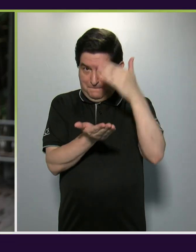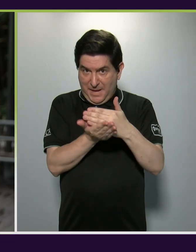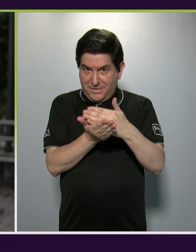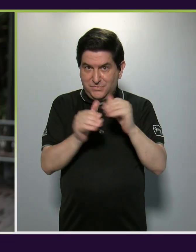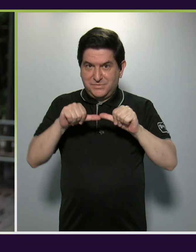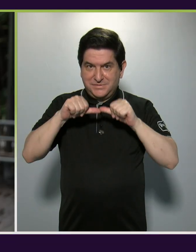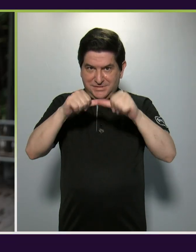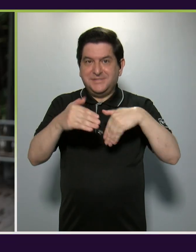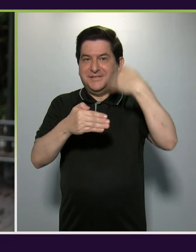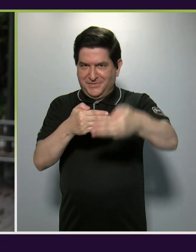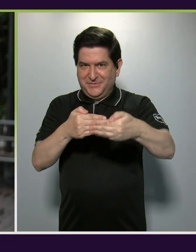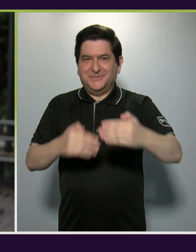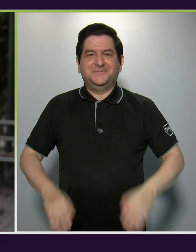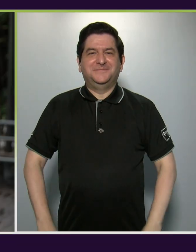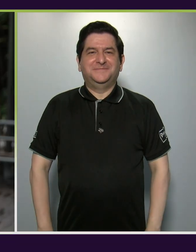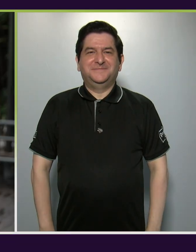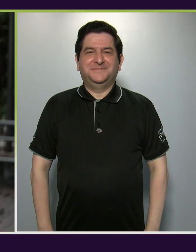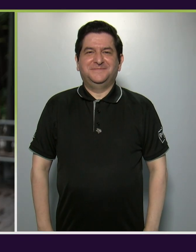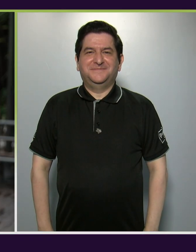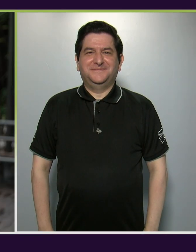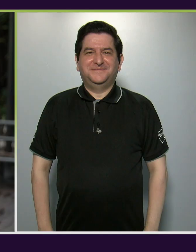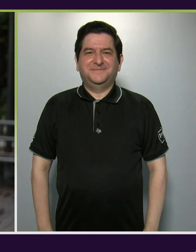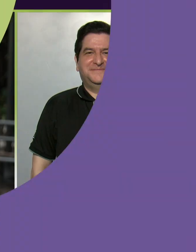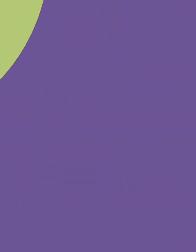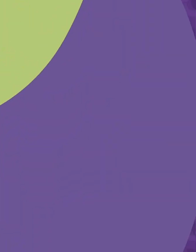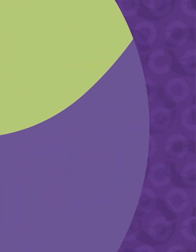y en nada estaremos de regreso.